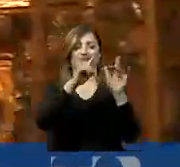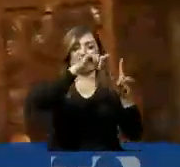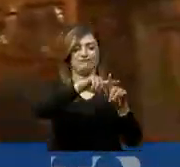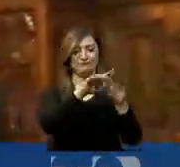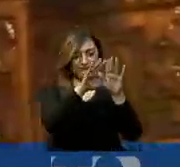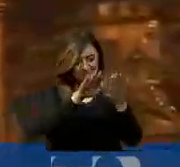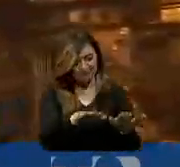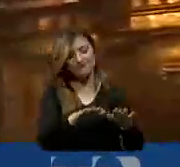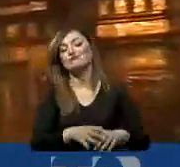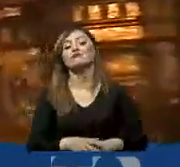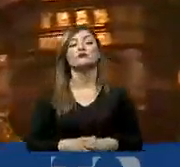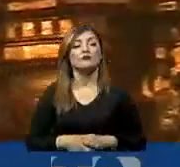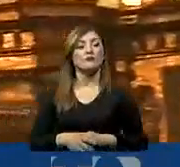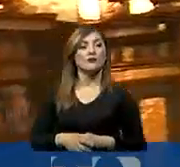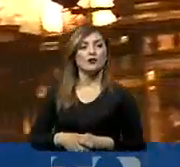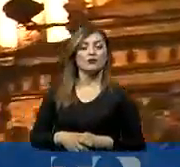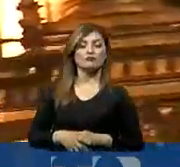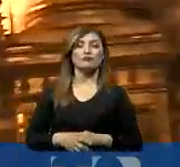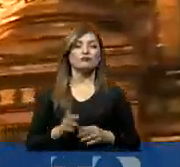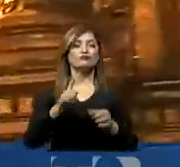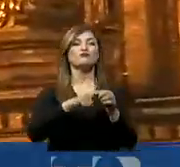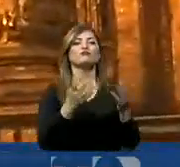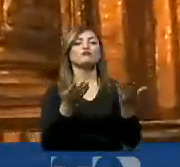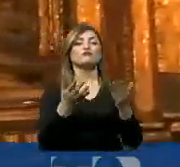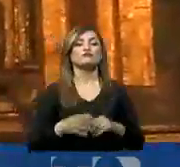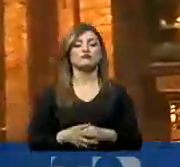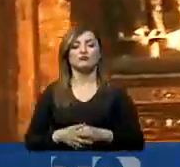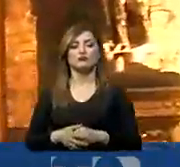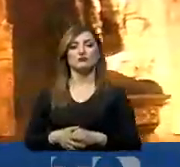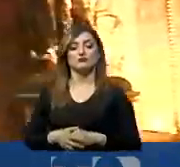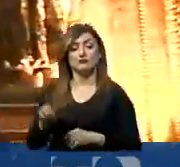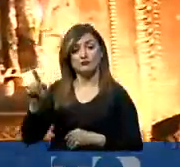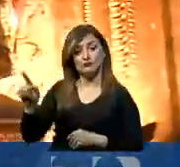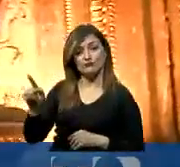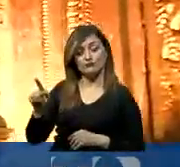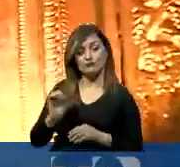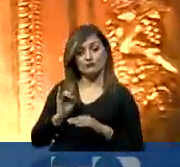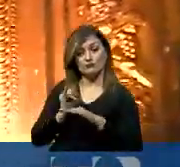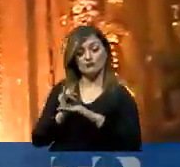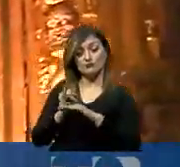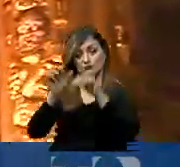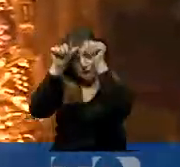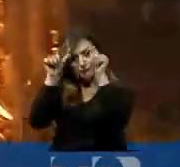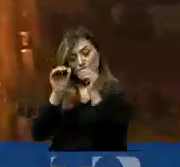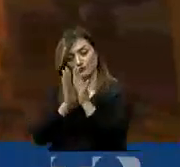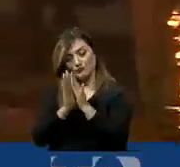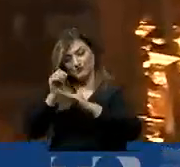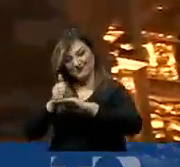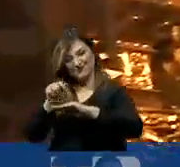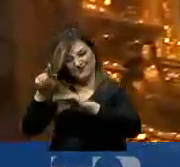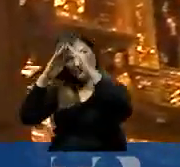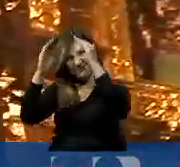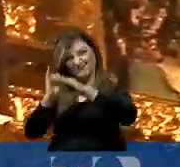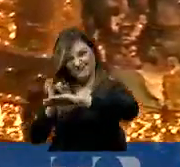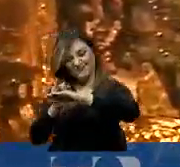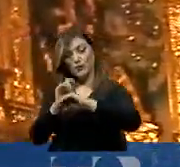Quienes quieran participar tienen que inscribirse. ¿En dónde lo hacen? En la portería de aquí del convento de nuestro convento, la